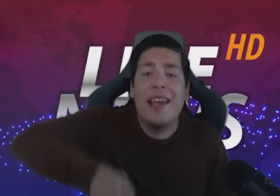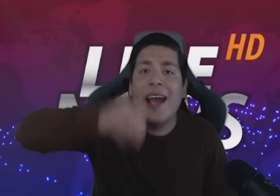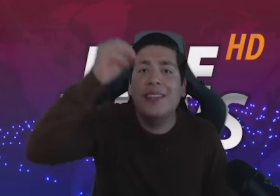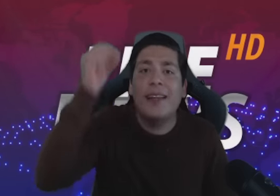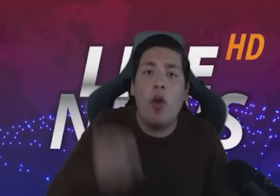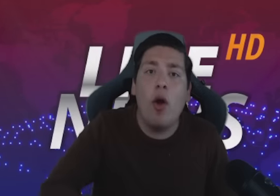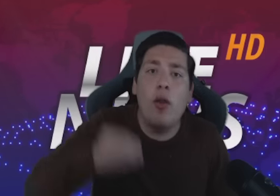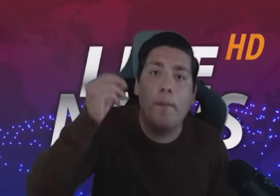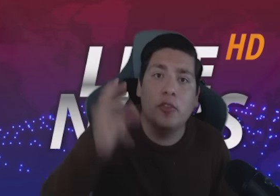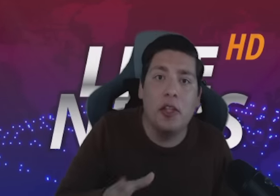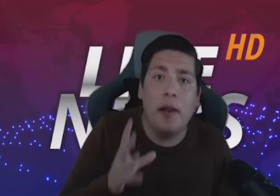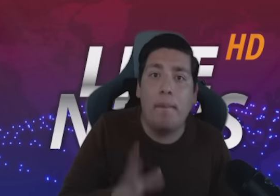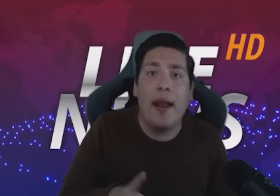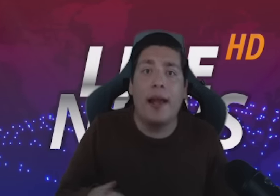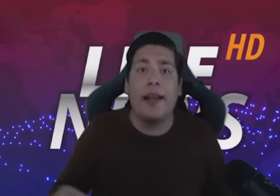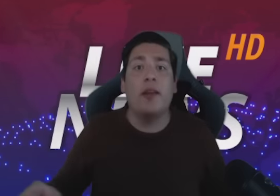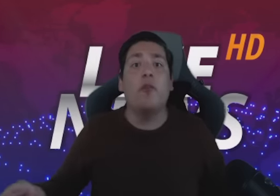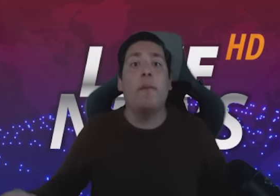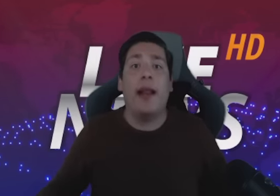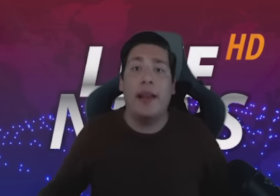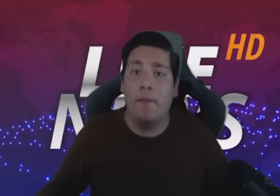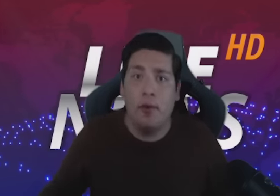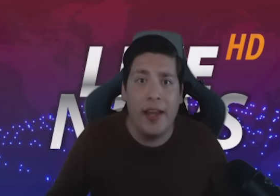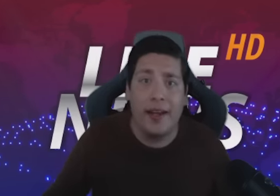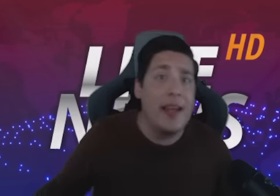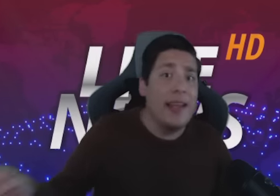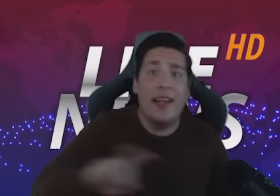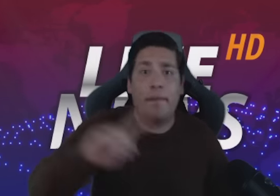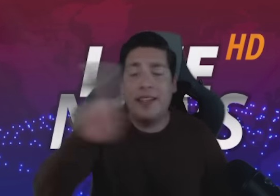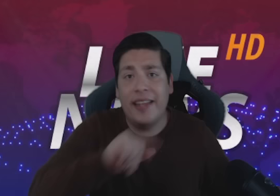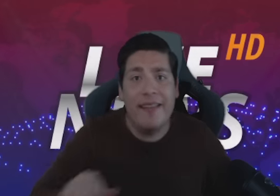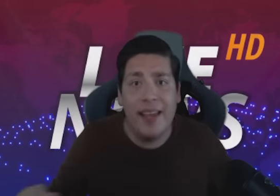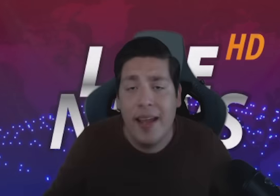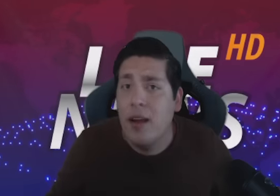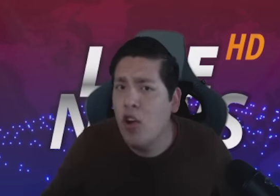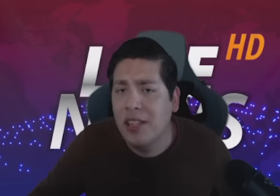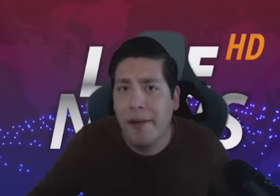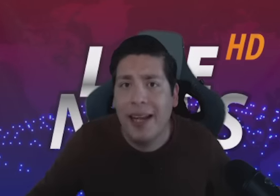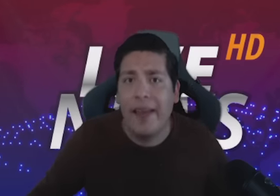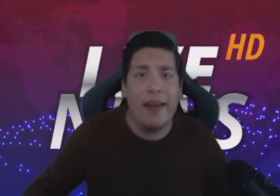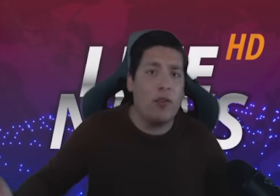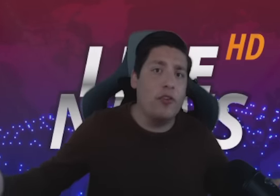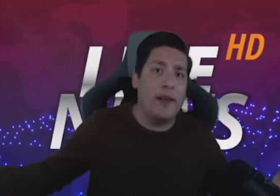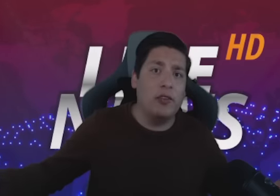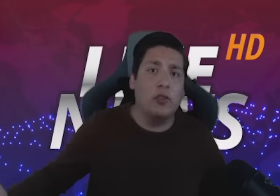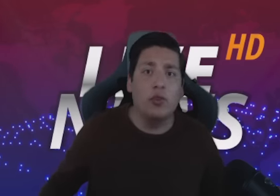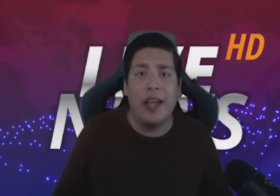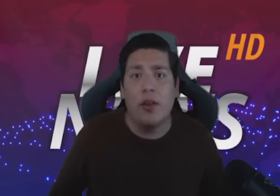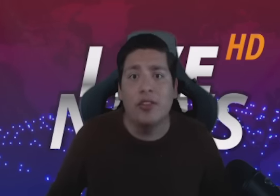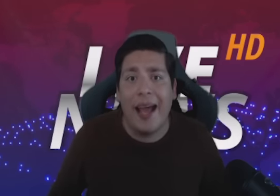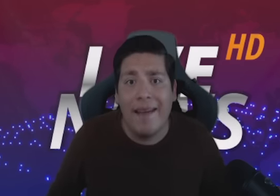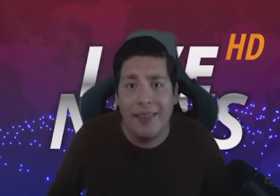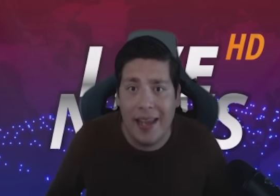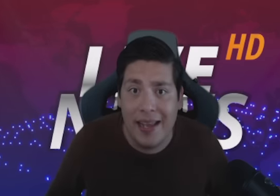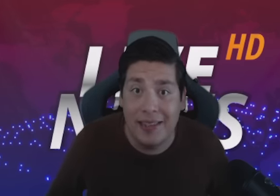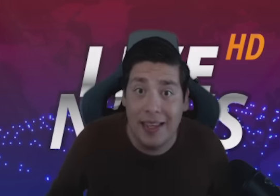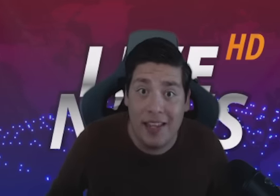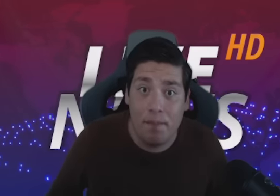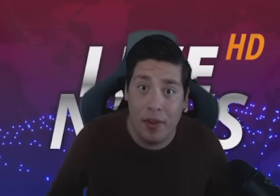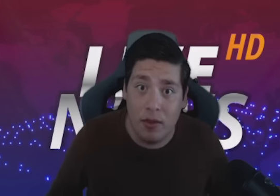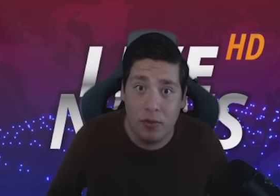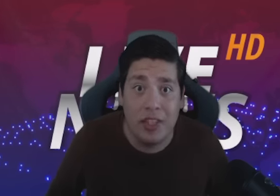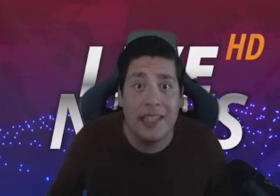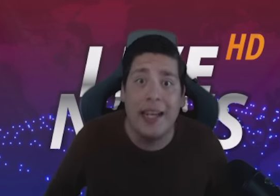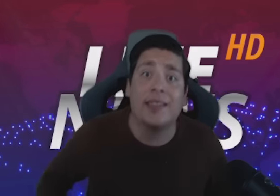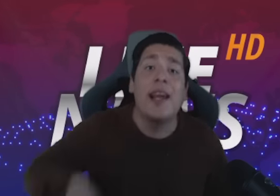sí y hace todo lo posible para recuperar el poder. Y el presidente no se va a quedar con los brazos cruzados ante este